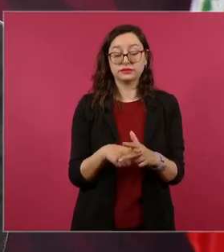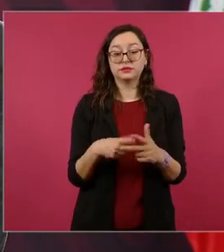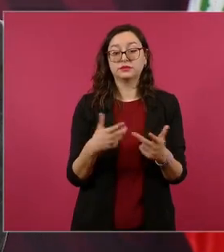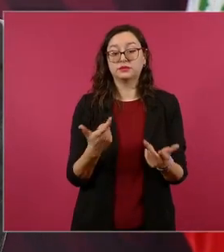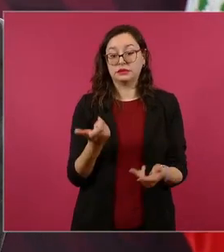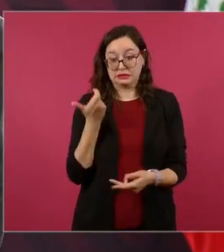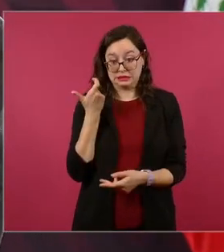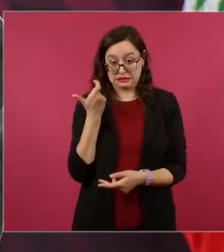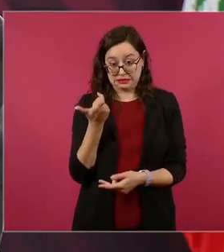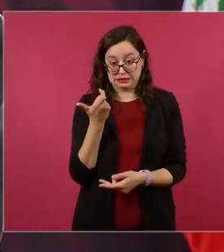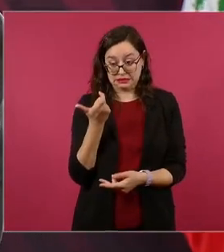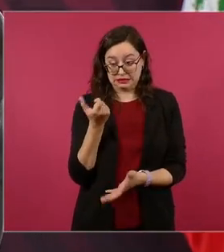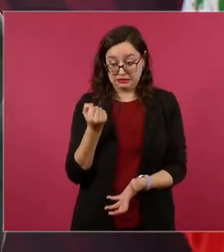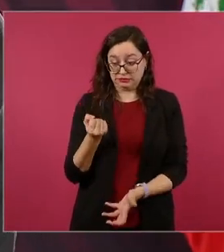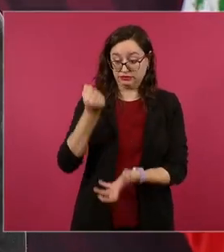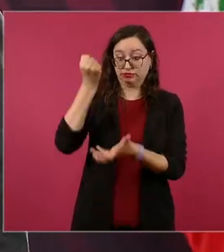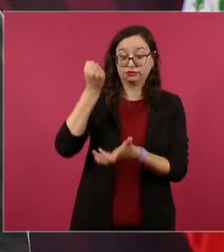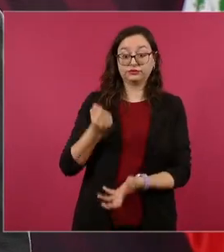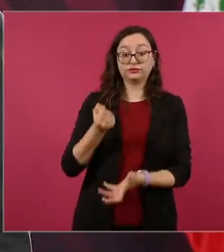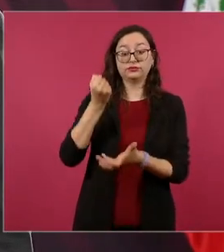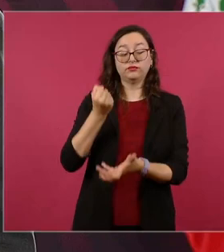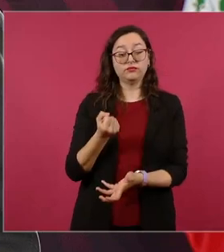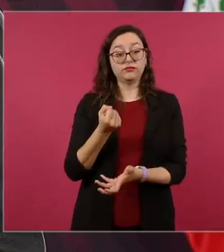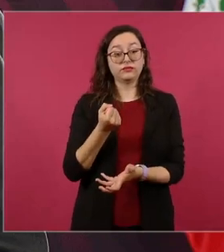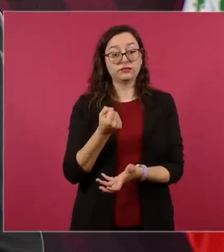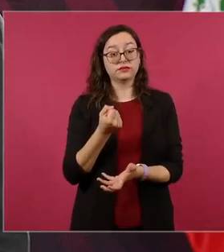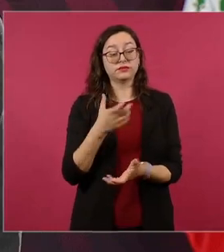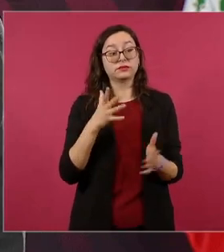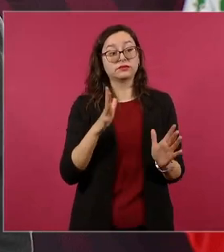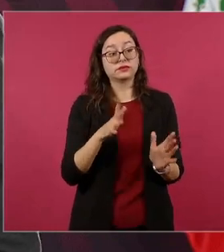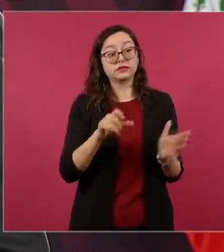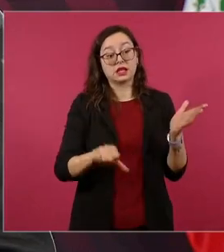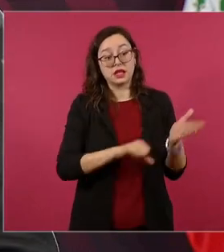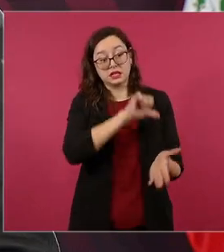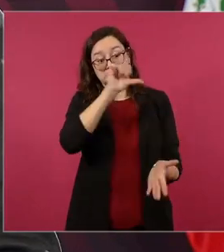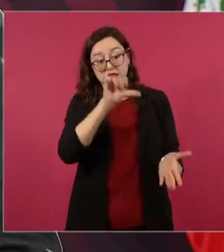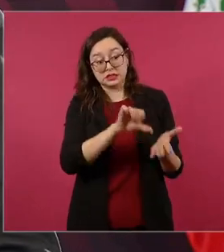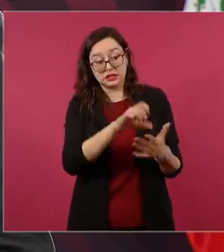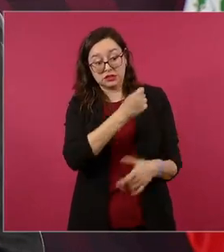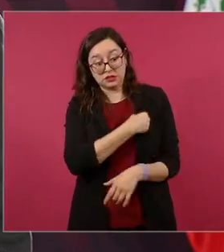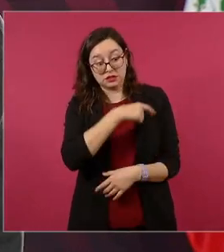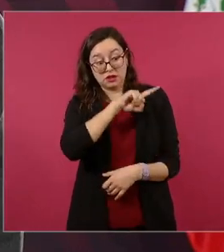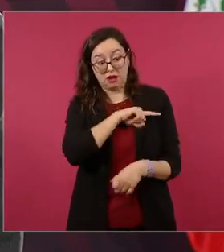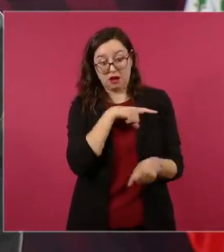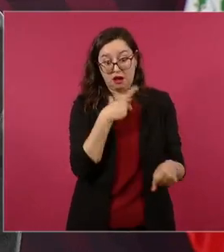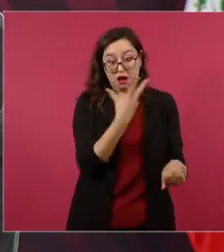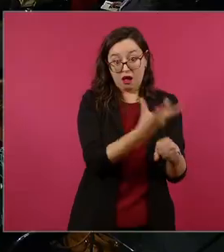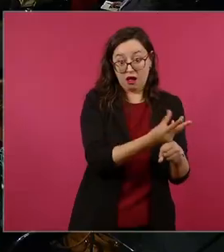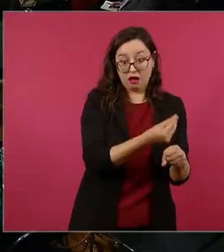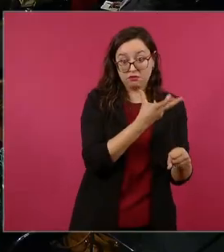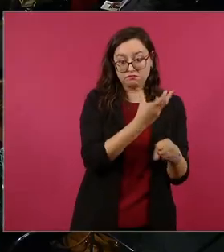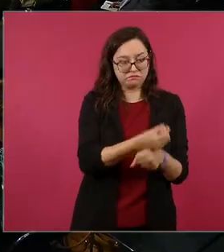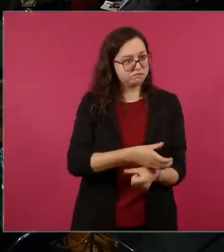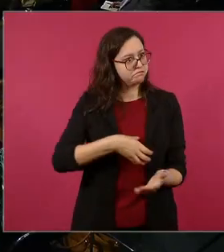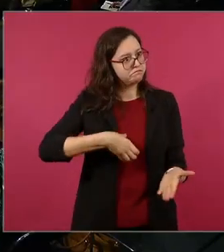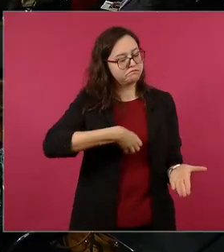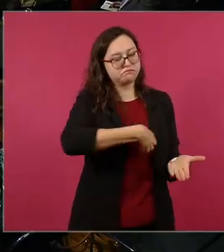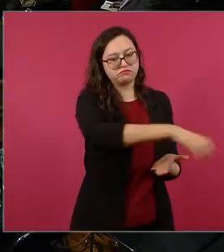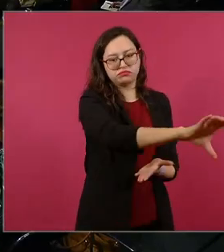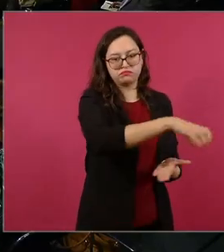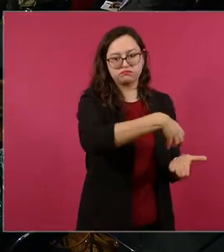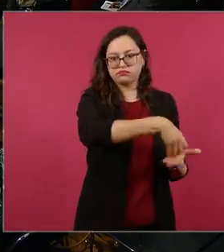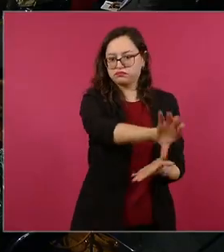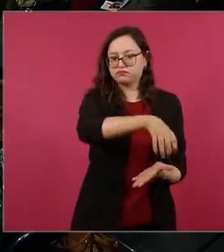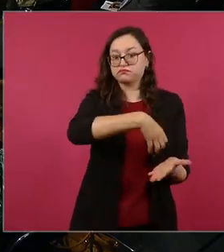rehabilitación, modernización de centros de salud, para 11,000 centros